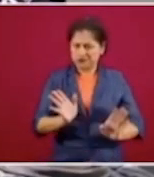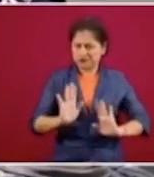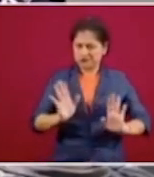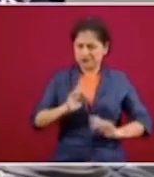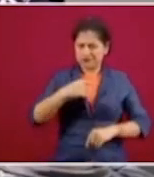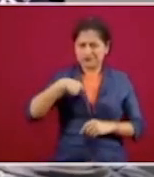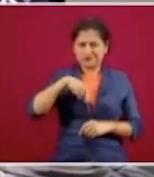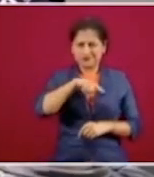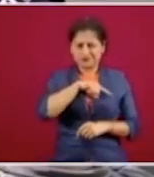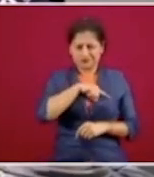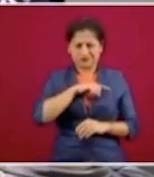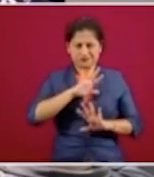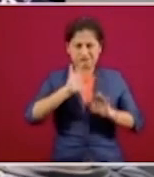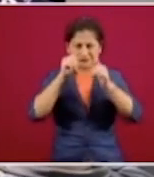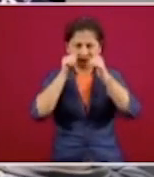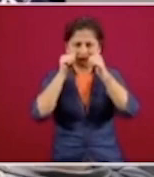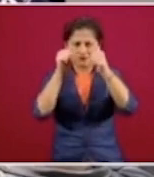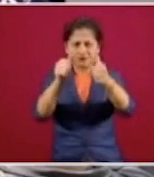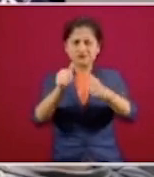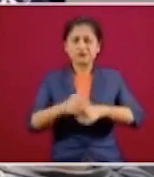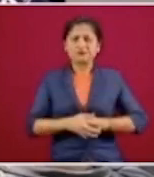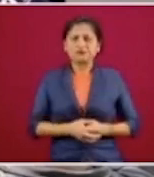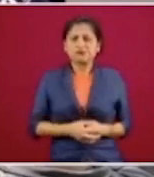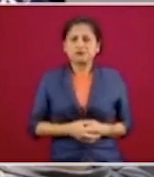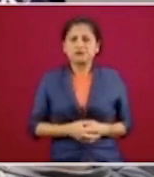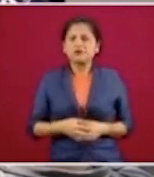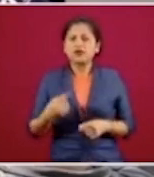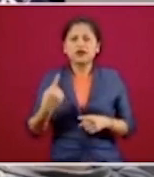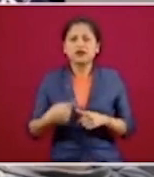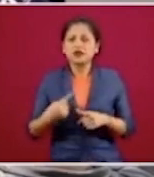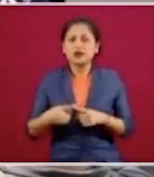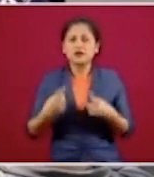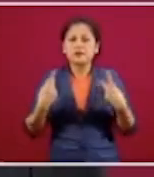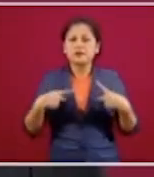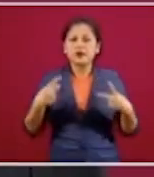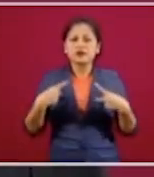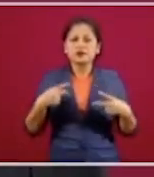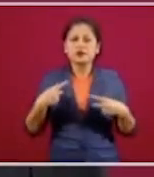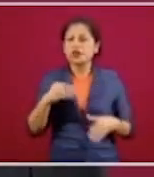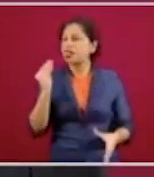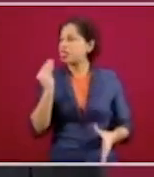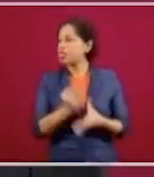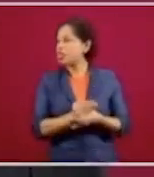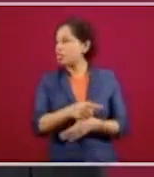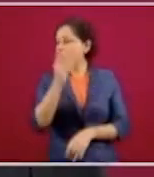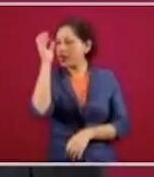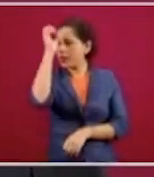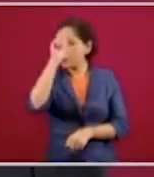¿Quiénes le dan la espalda al arte y a la cultura?